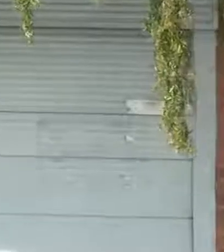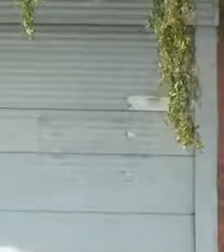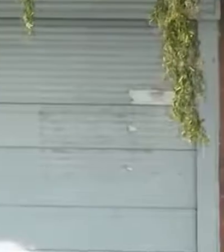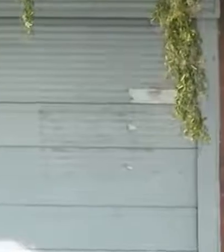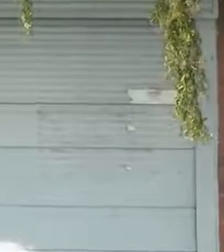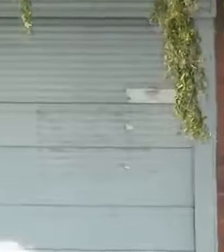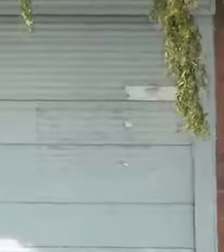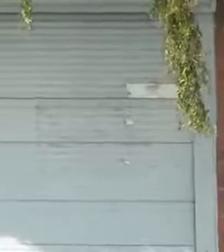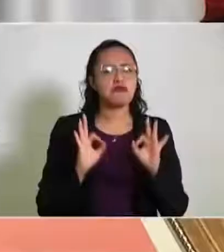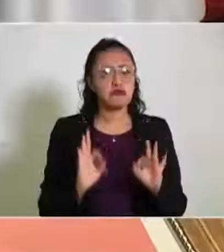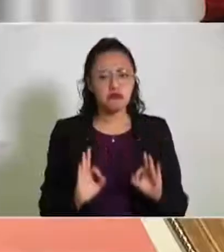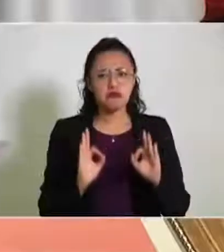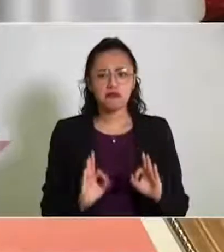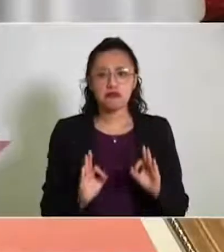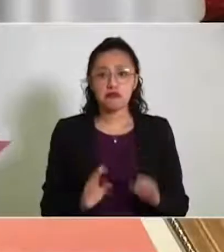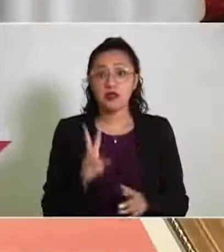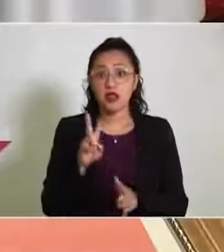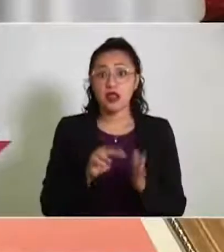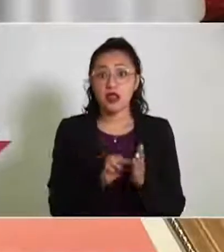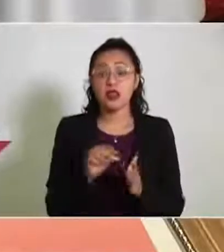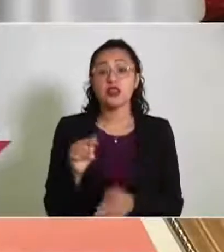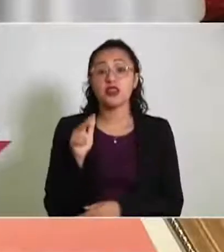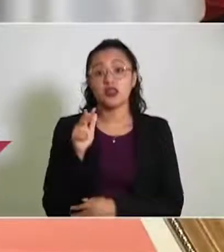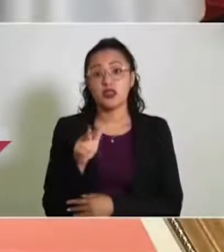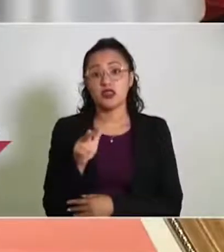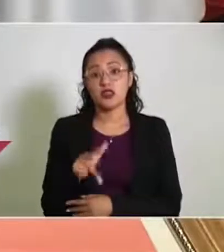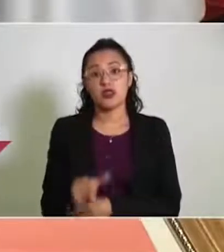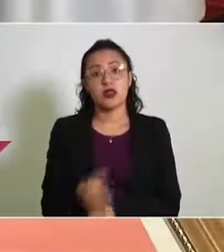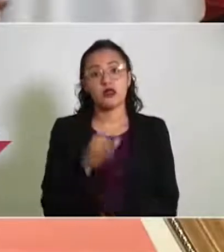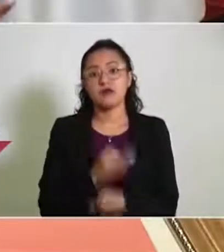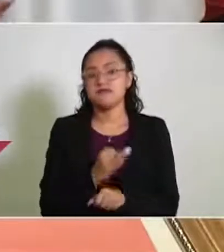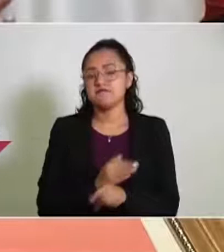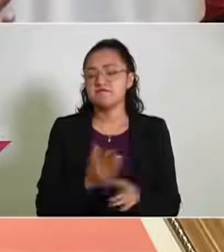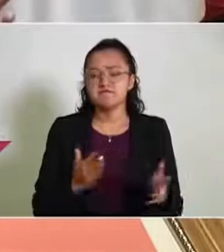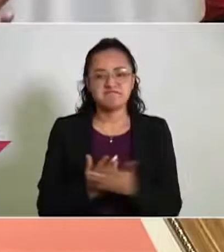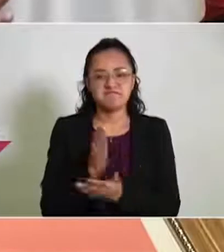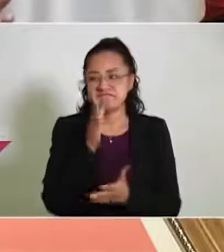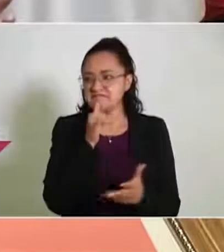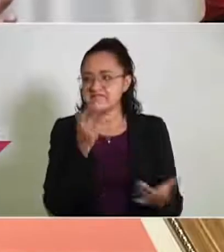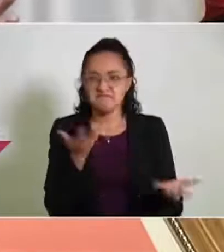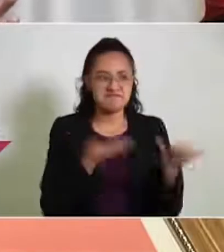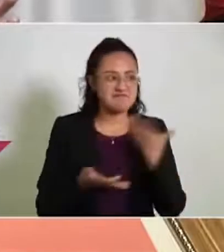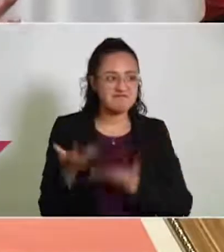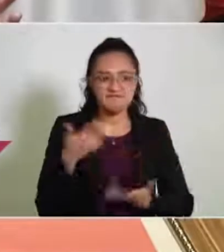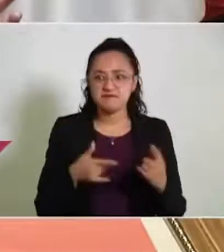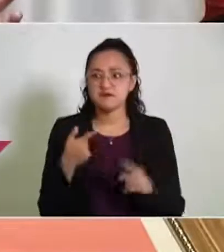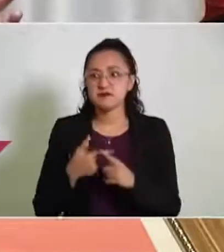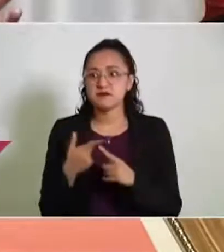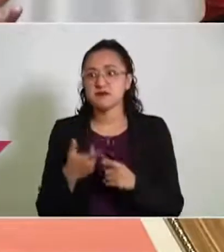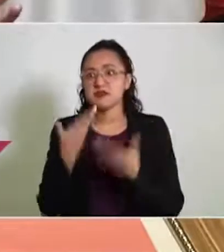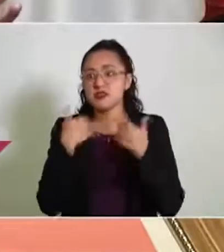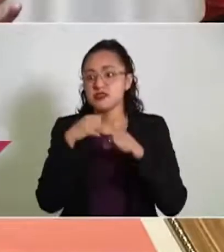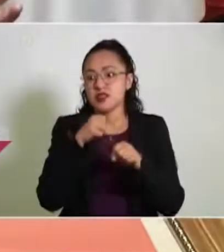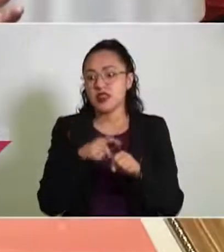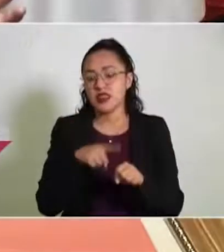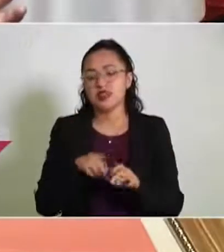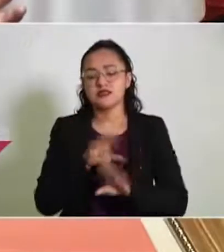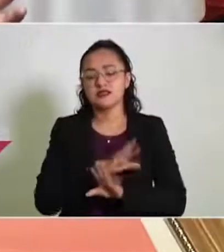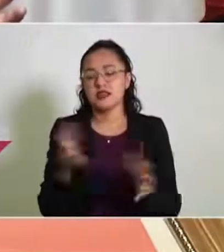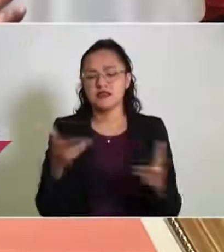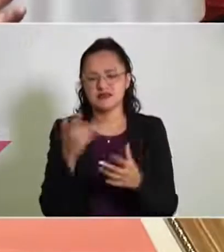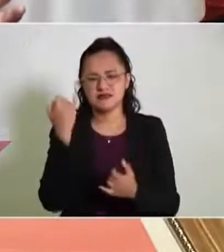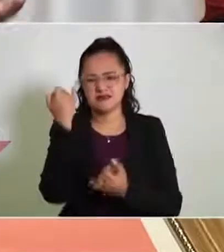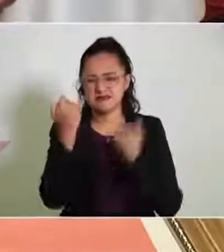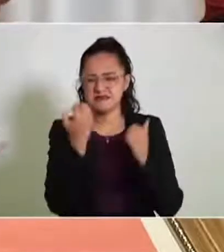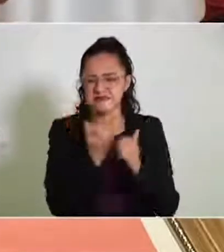un amplio margen de ventaja. En el 2018 no pueden hacer nada porque la sociedad había creado